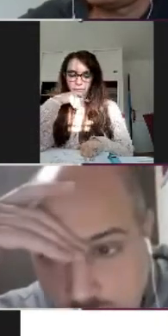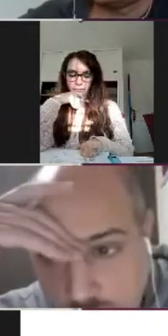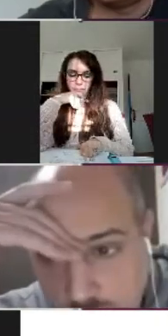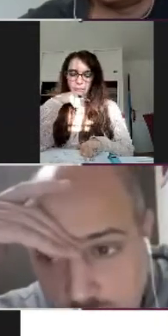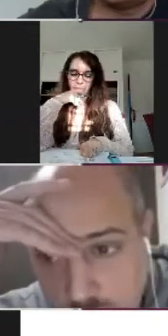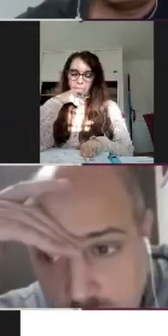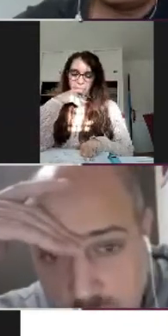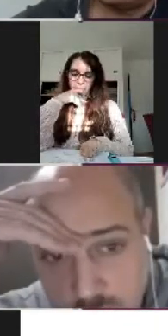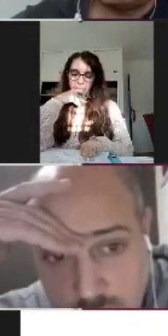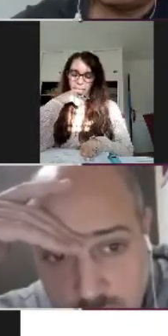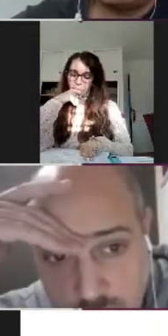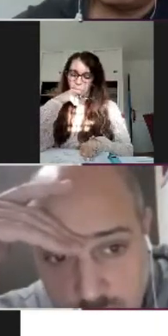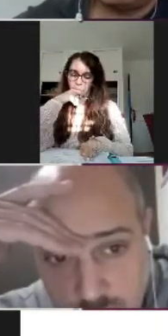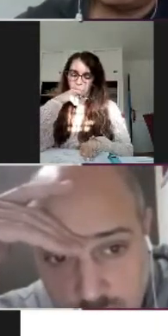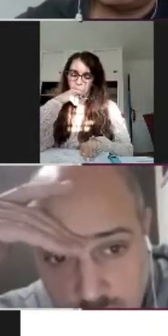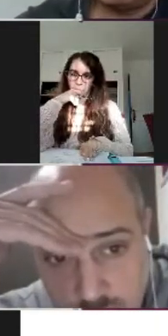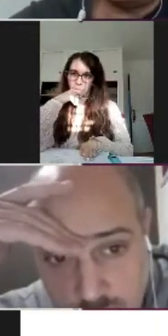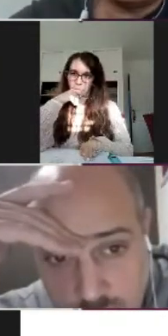Sí.